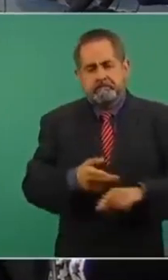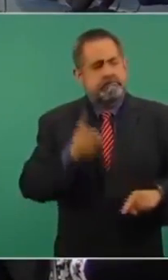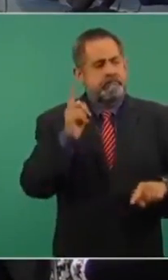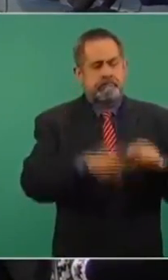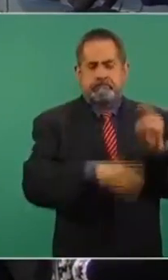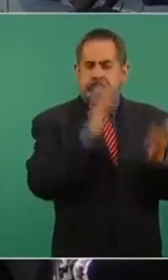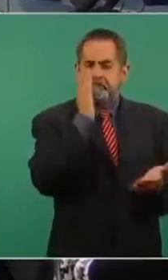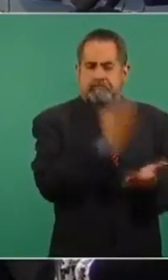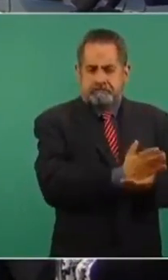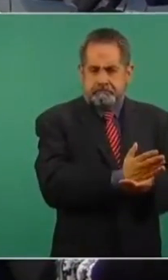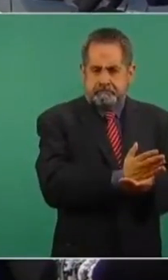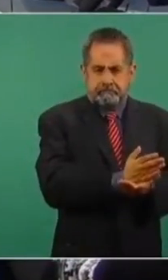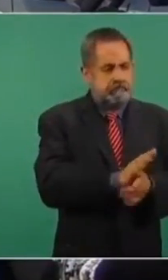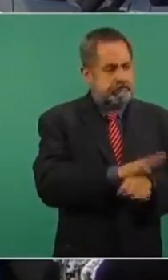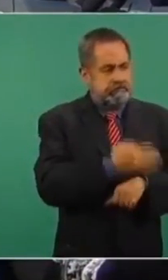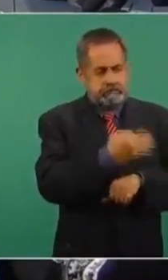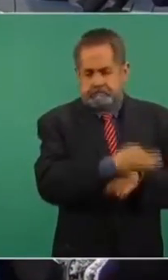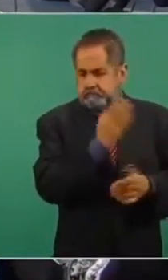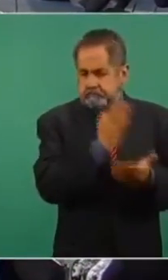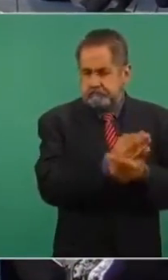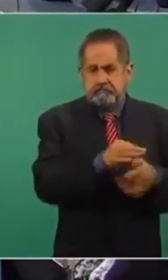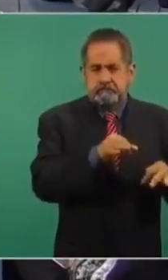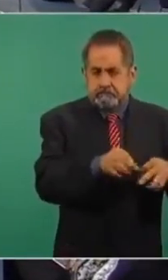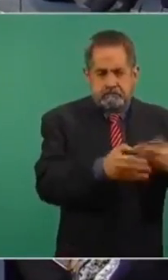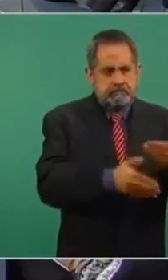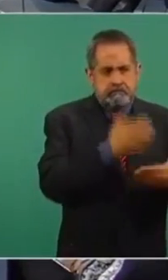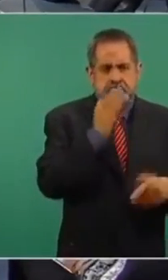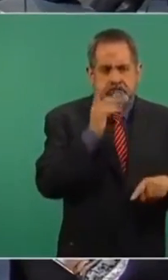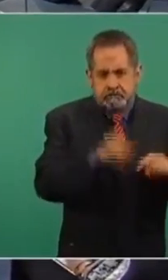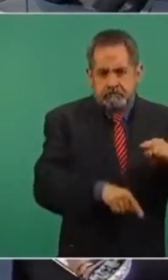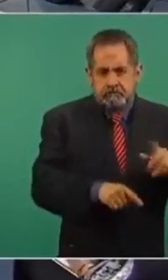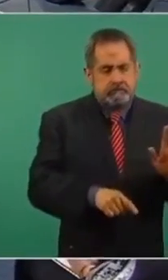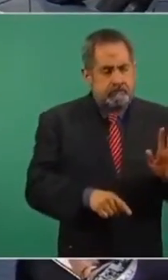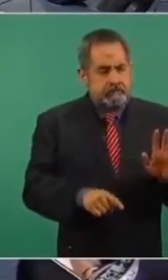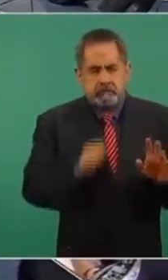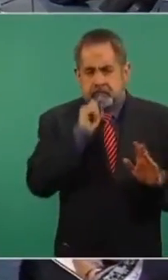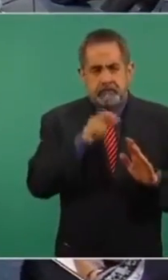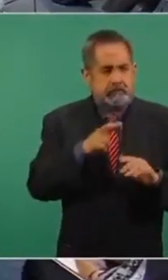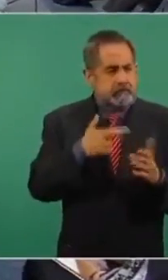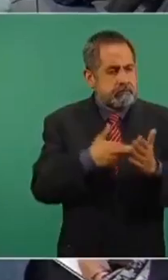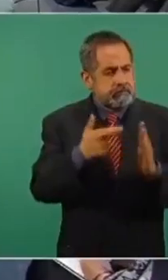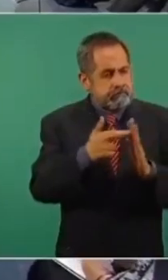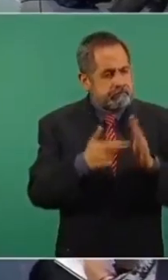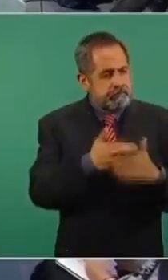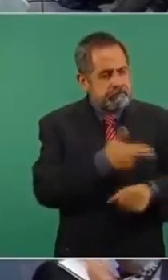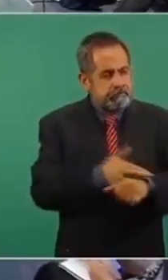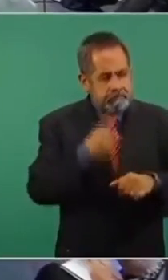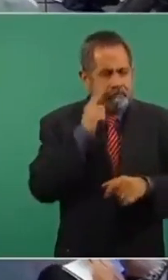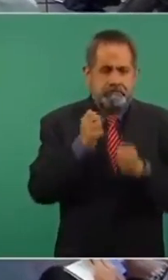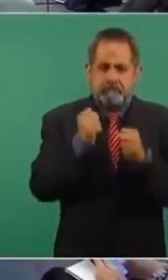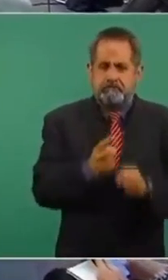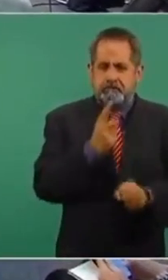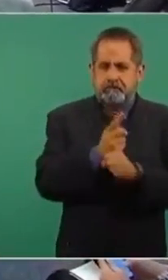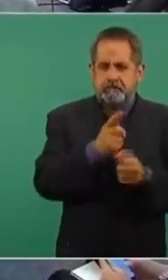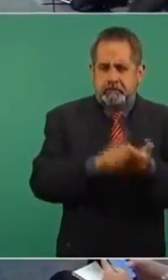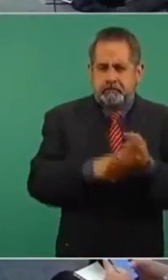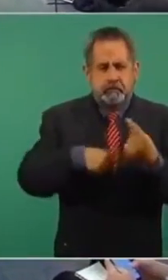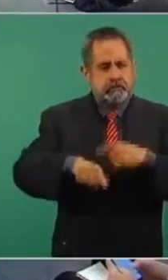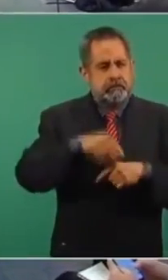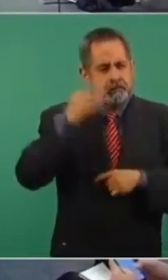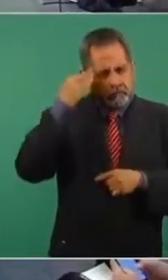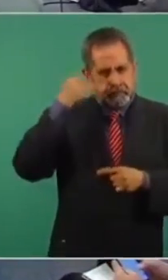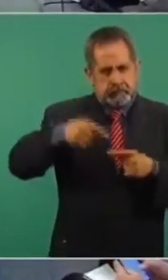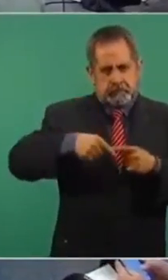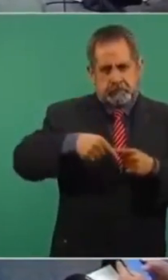suspensión provisional de obras y trabajos, al igual que las medidas de seguridad para adoptarse dentro de un plazo